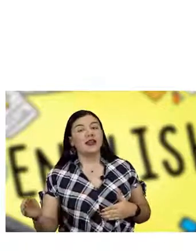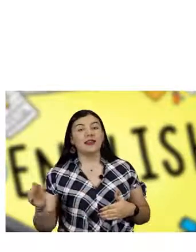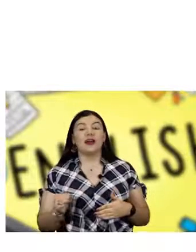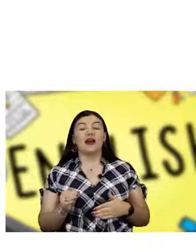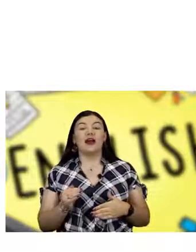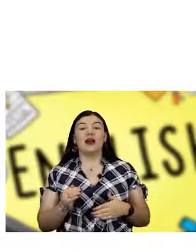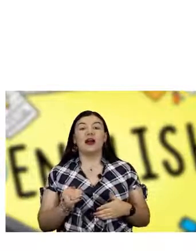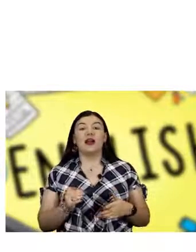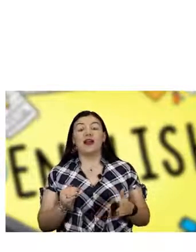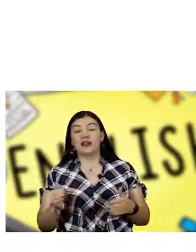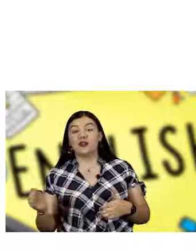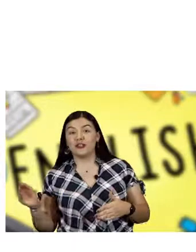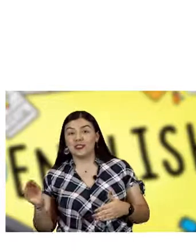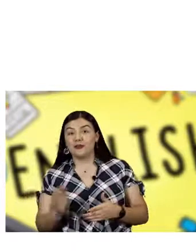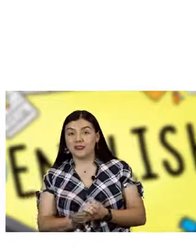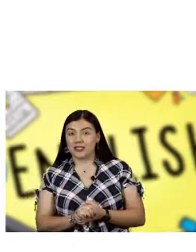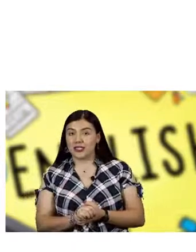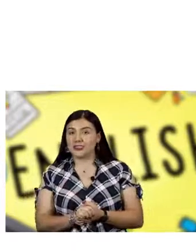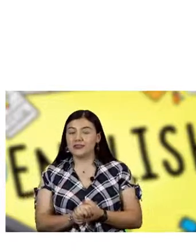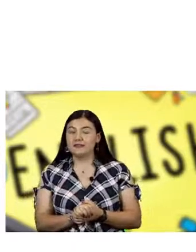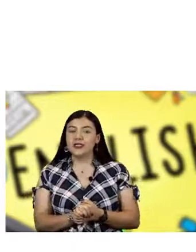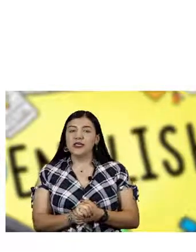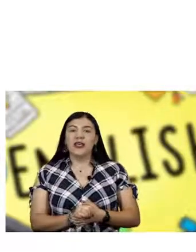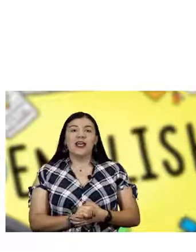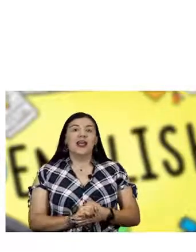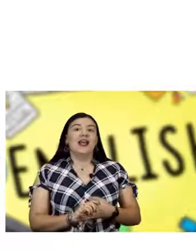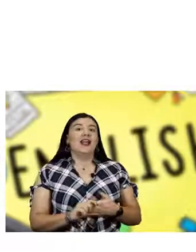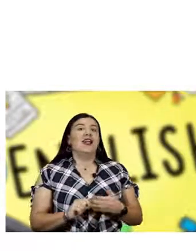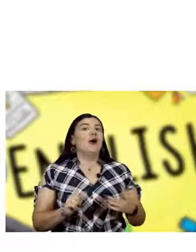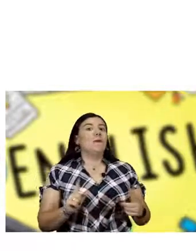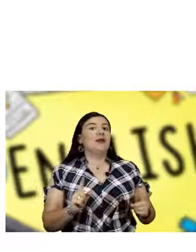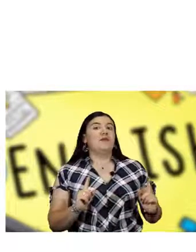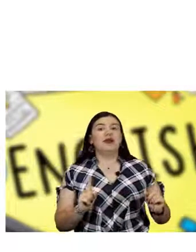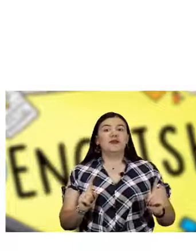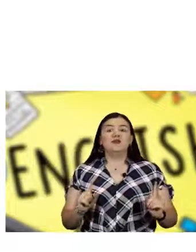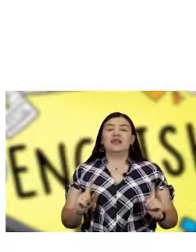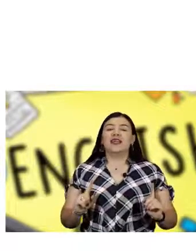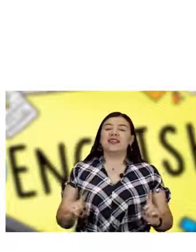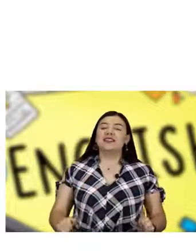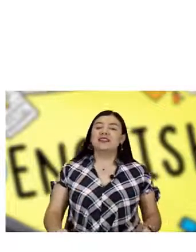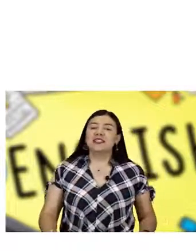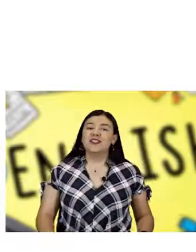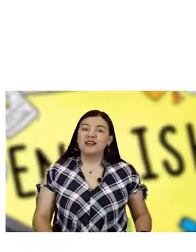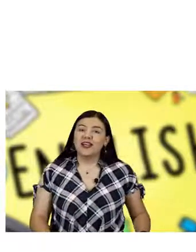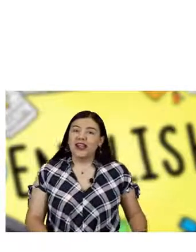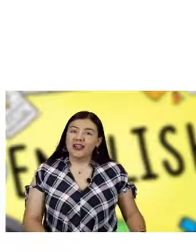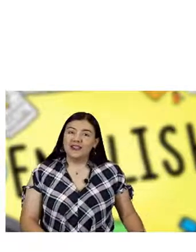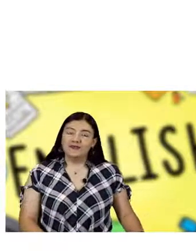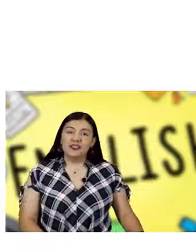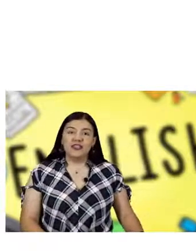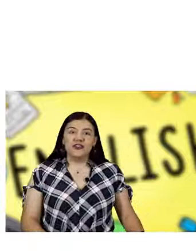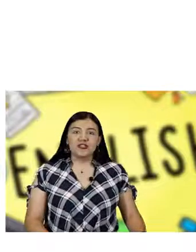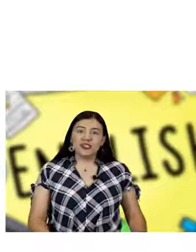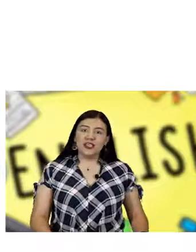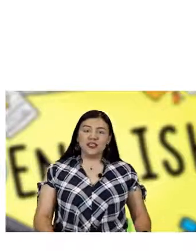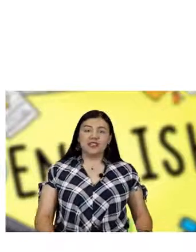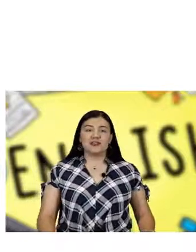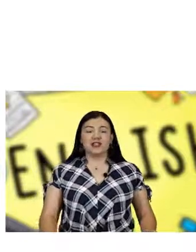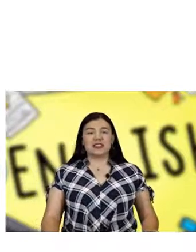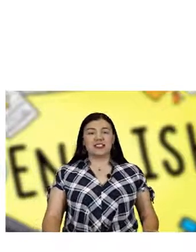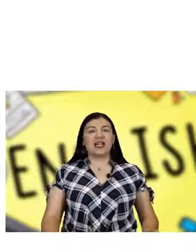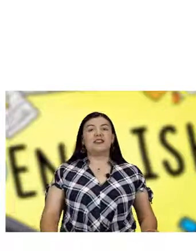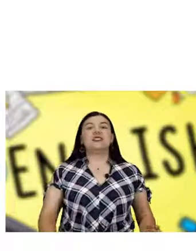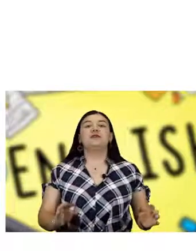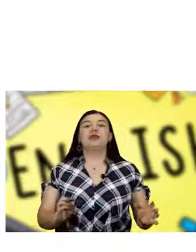dando alrededor de esta masterclass. Lo primero que necesito que hagan, niños y